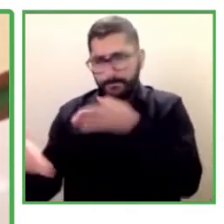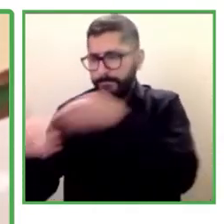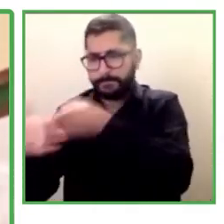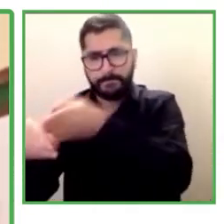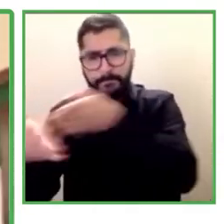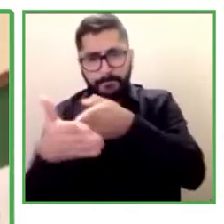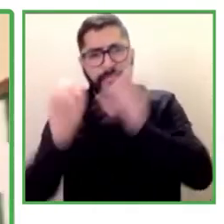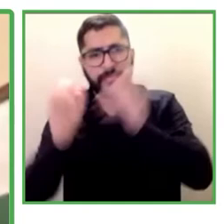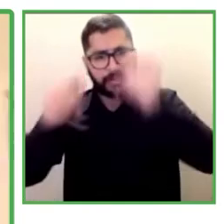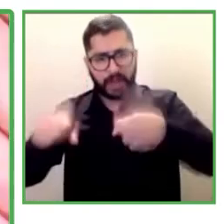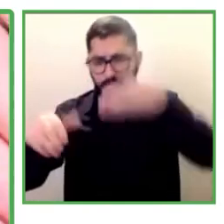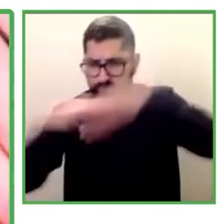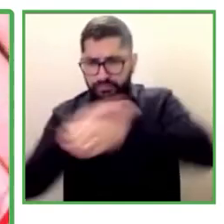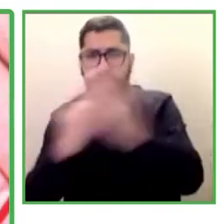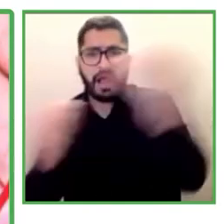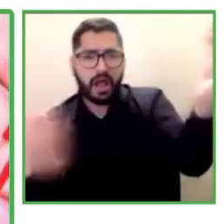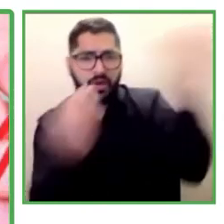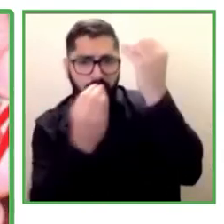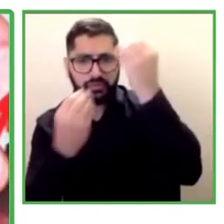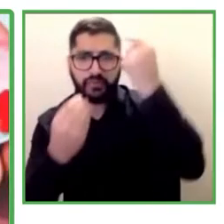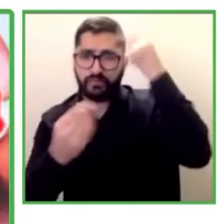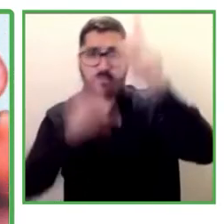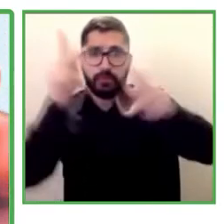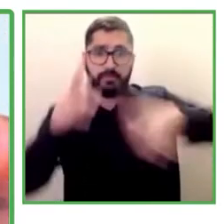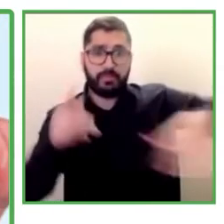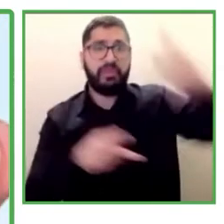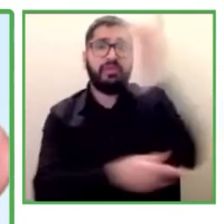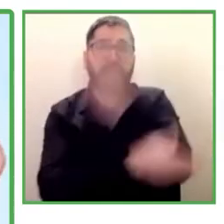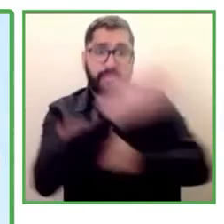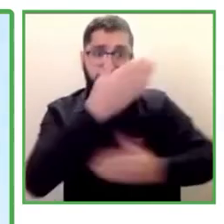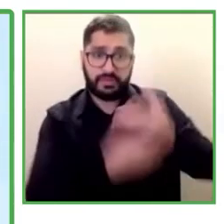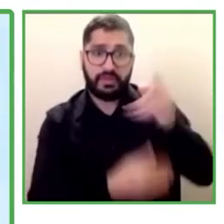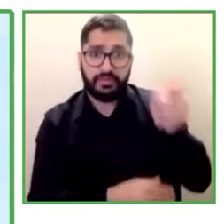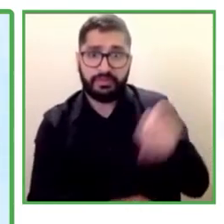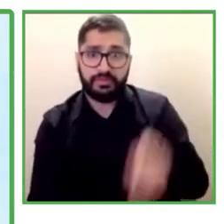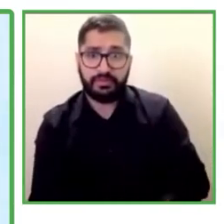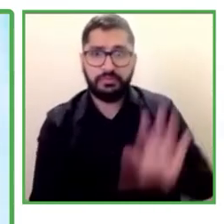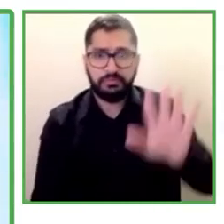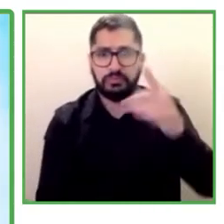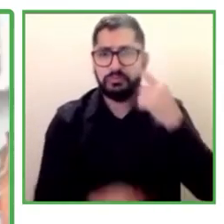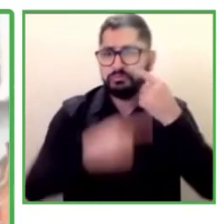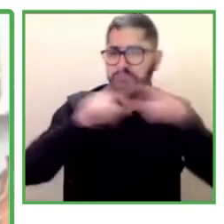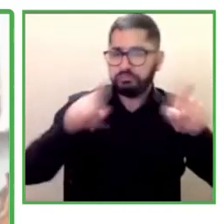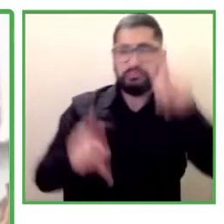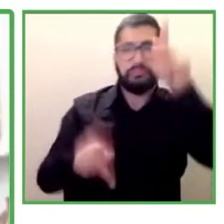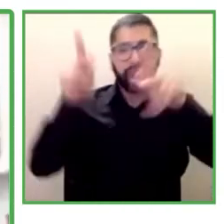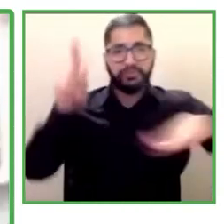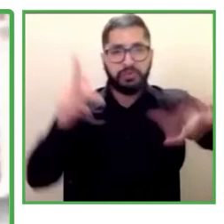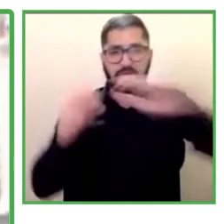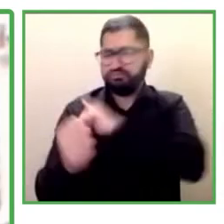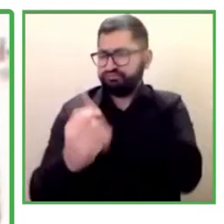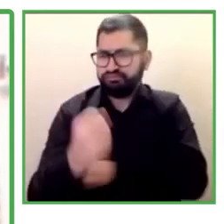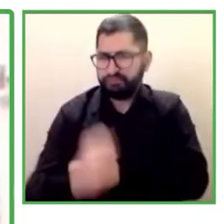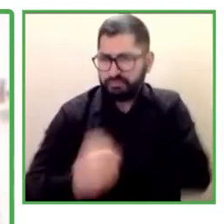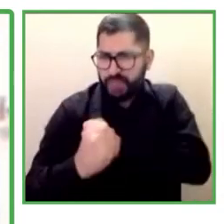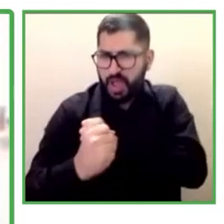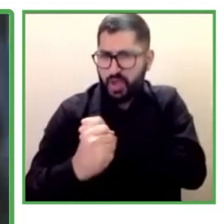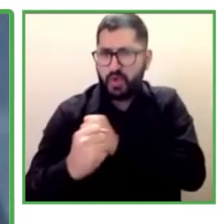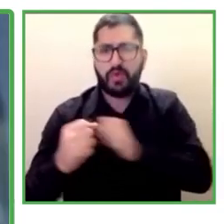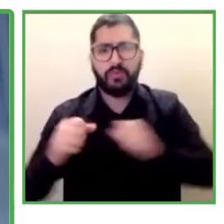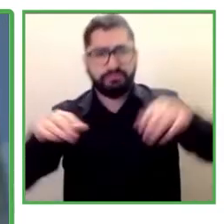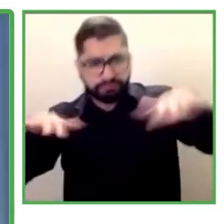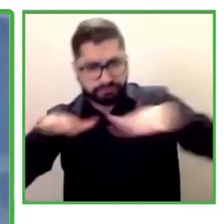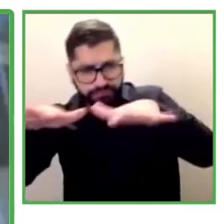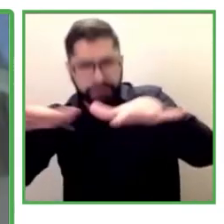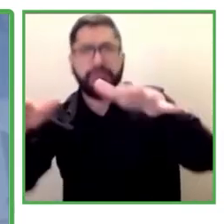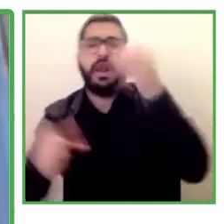discapacidad, el desconocimiento de los empresarios sobre su potencial fuerza laboral, Los obstáculos en el espacio público, en el